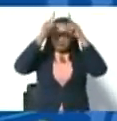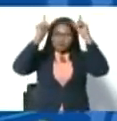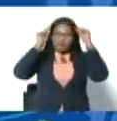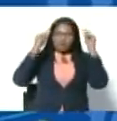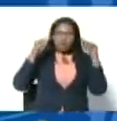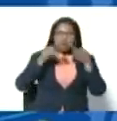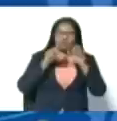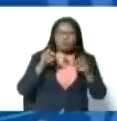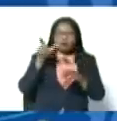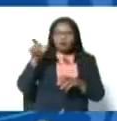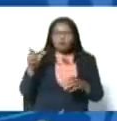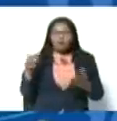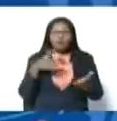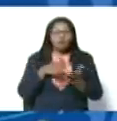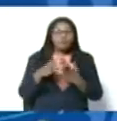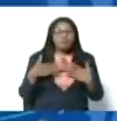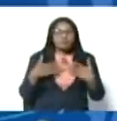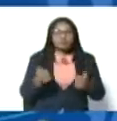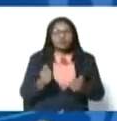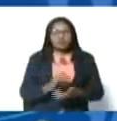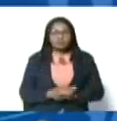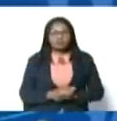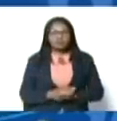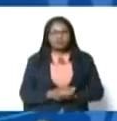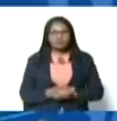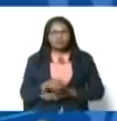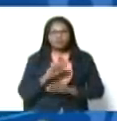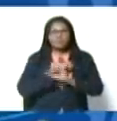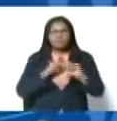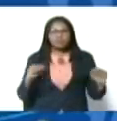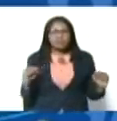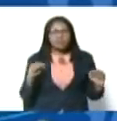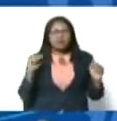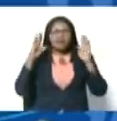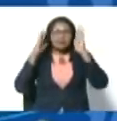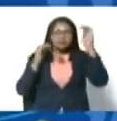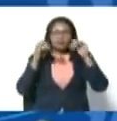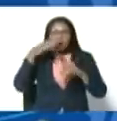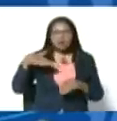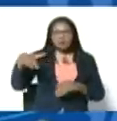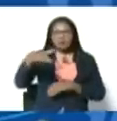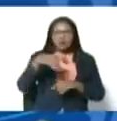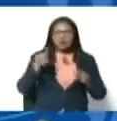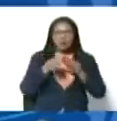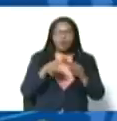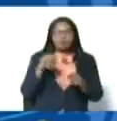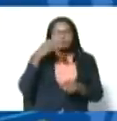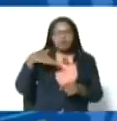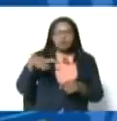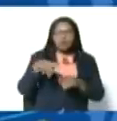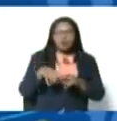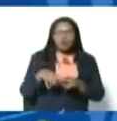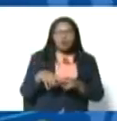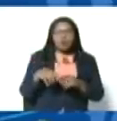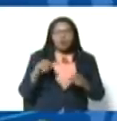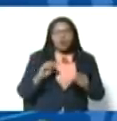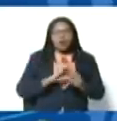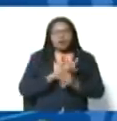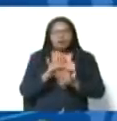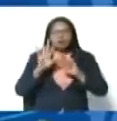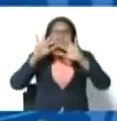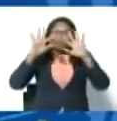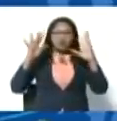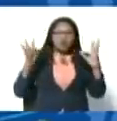y todo el personal sanitario, sería imposible atender a nuestro pueblo en esta pandemia del